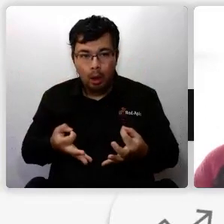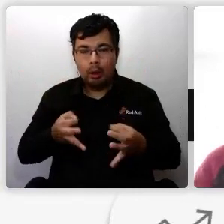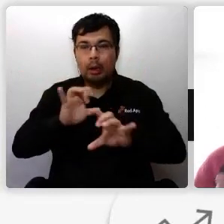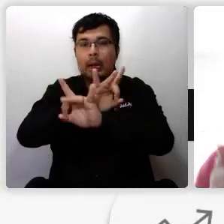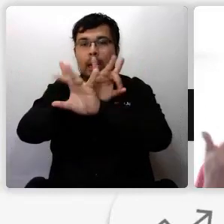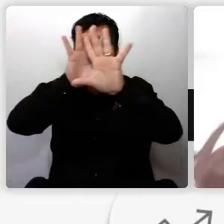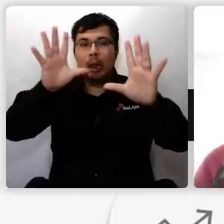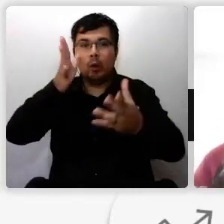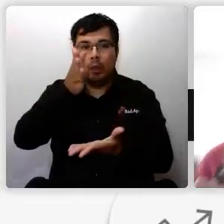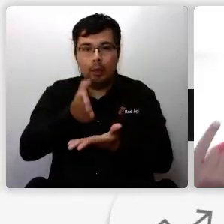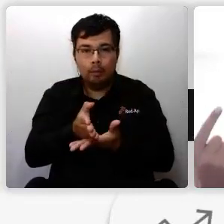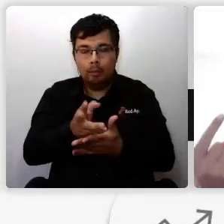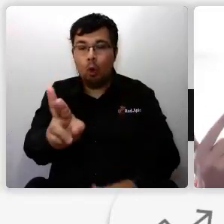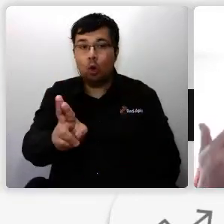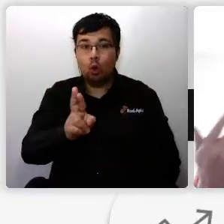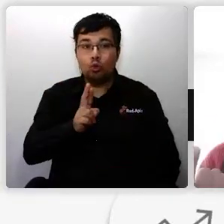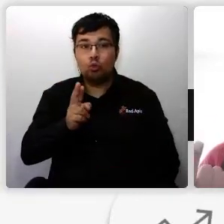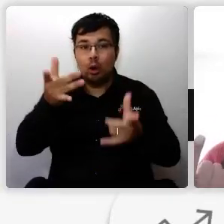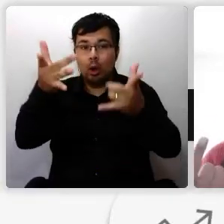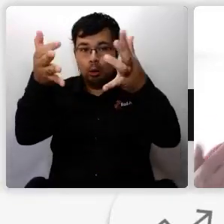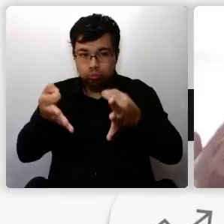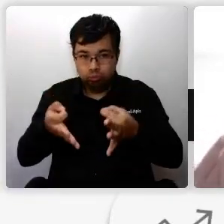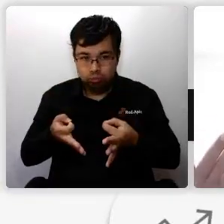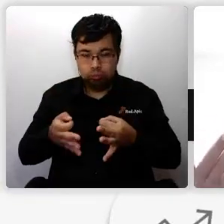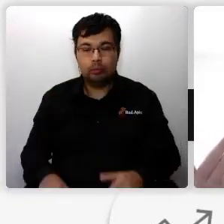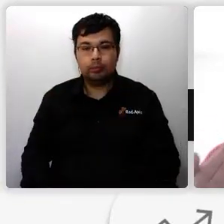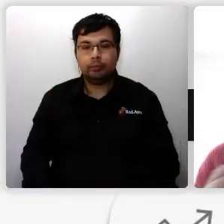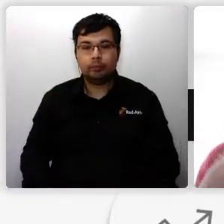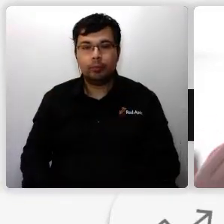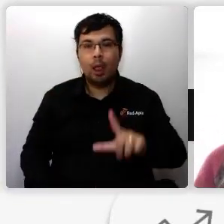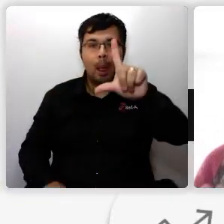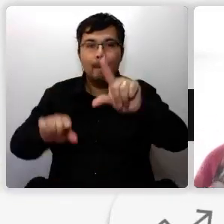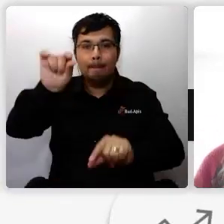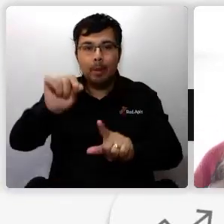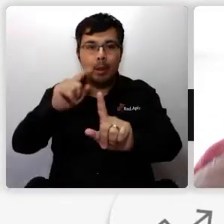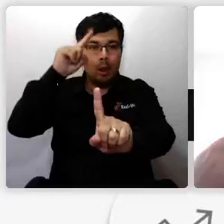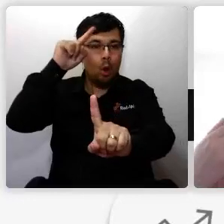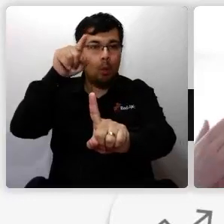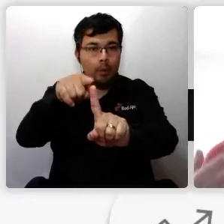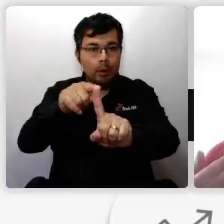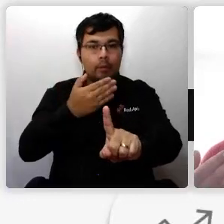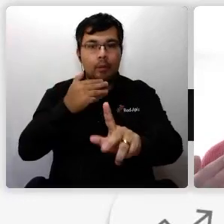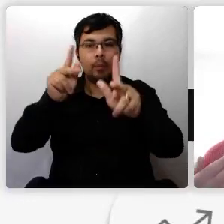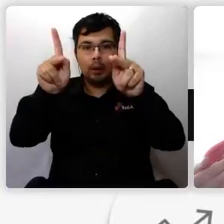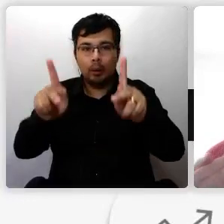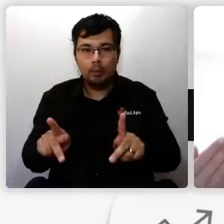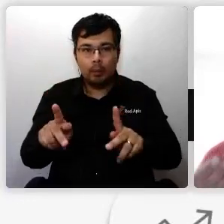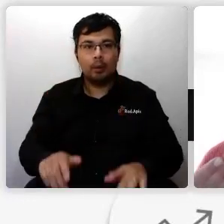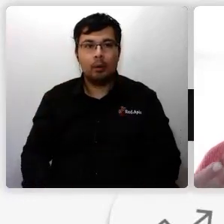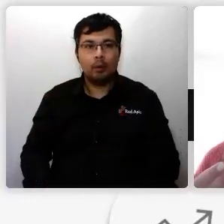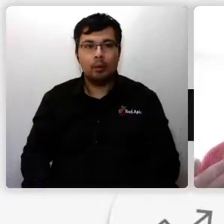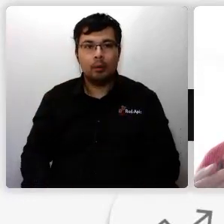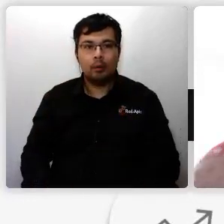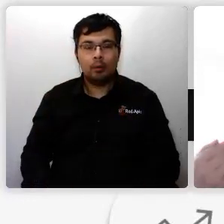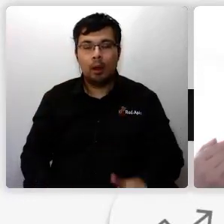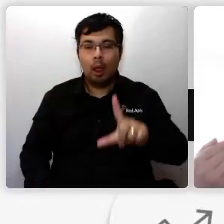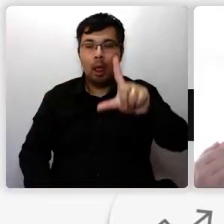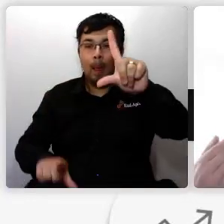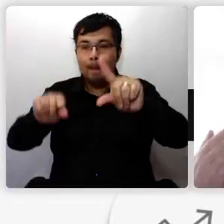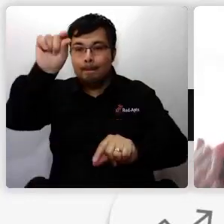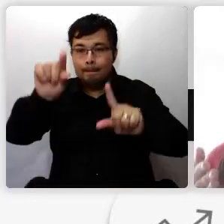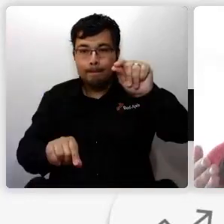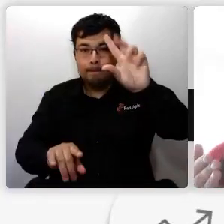medir resultados. Tenemos que medir nuestros objetivos, medir las metas, pero también medir los resultados de lo que estamos haciendo.